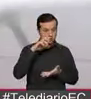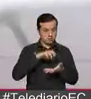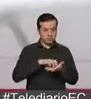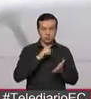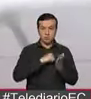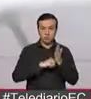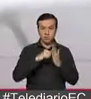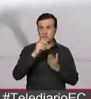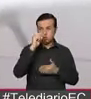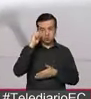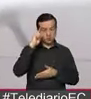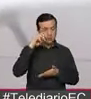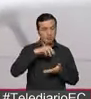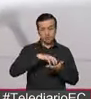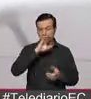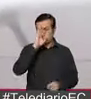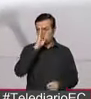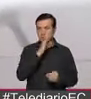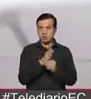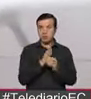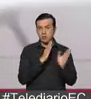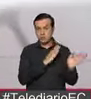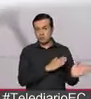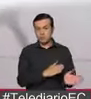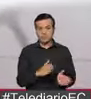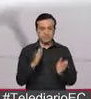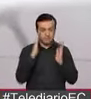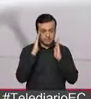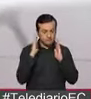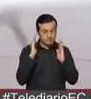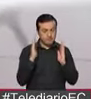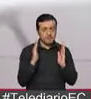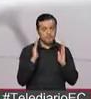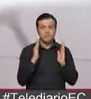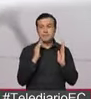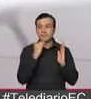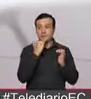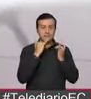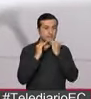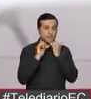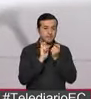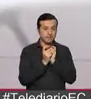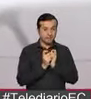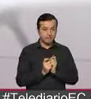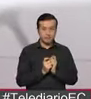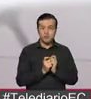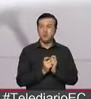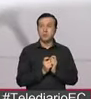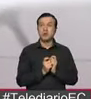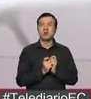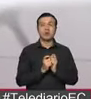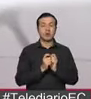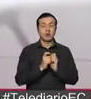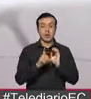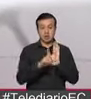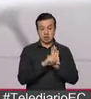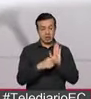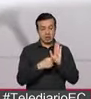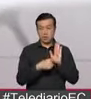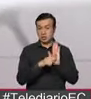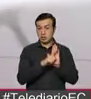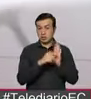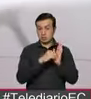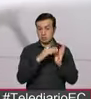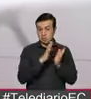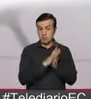ministerio de gobierno donde algunos están precisamente apuntan a corregir mire la política pública y la normativa creada